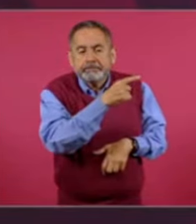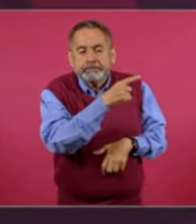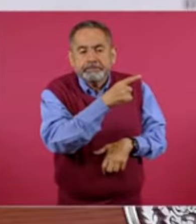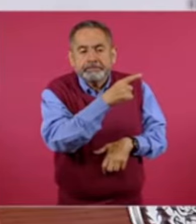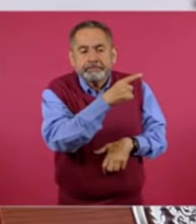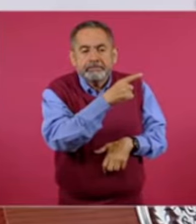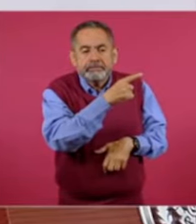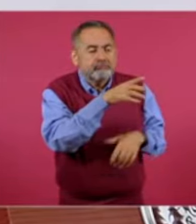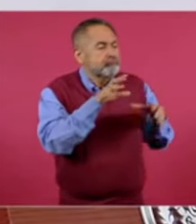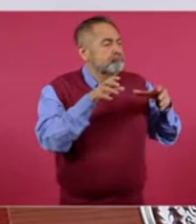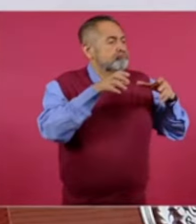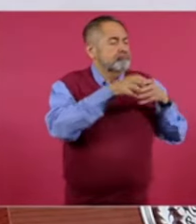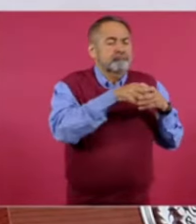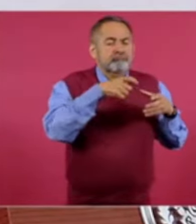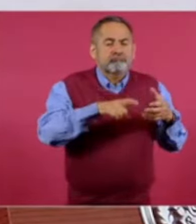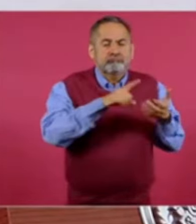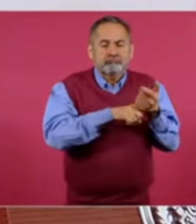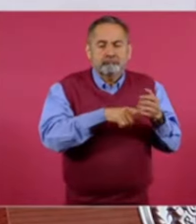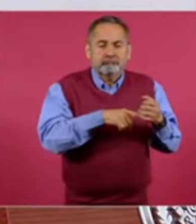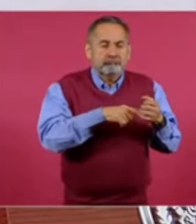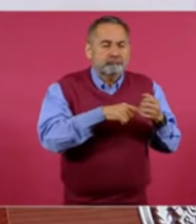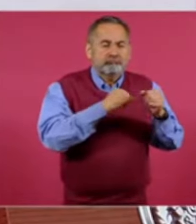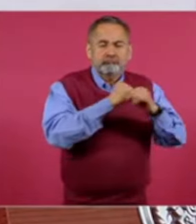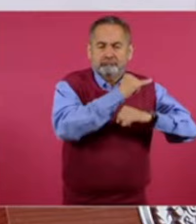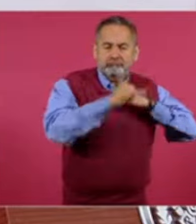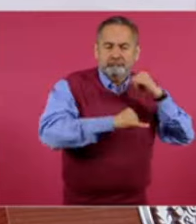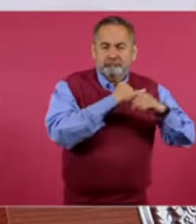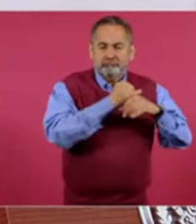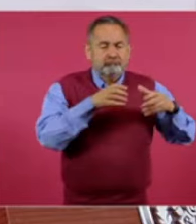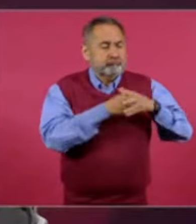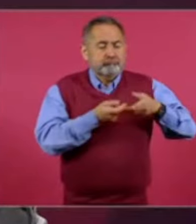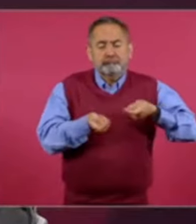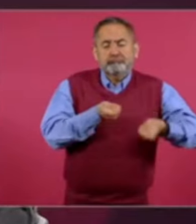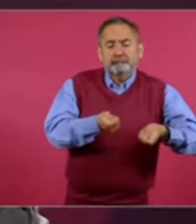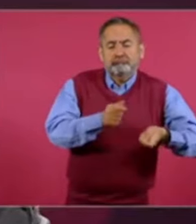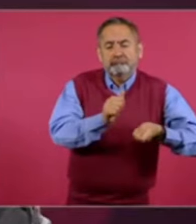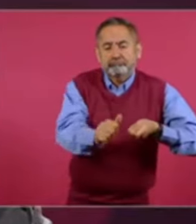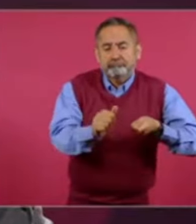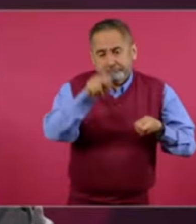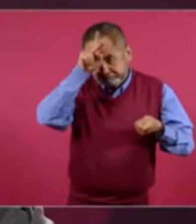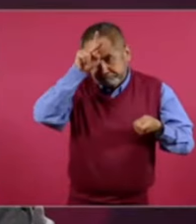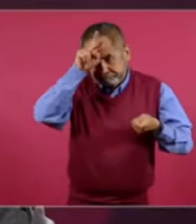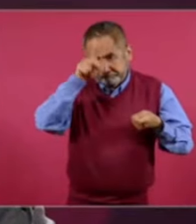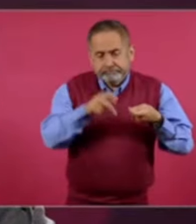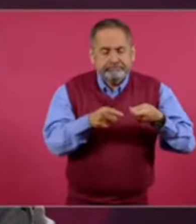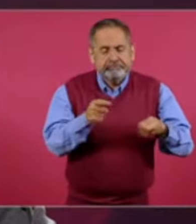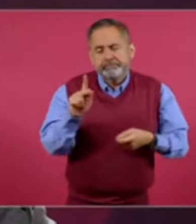los oligarcas nacionales y extranjeros que dominan en el Perú,